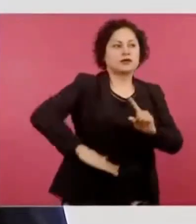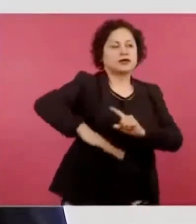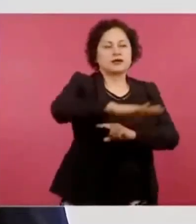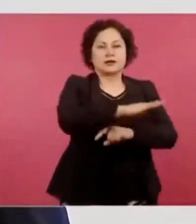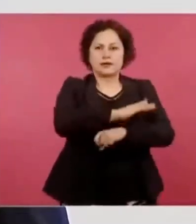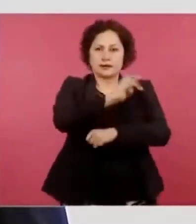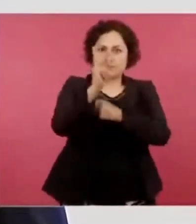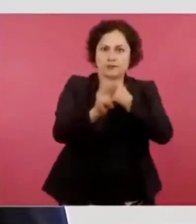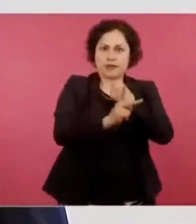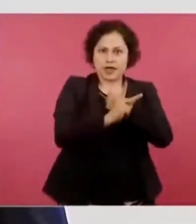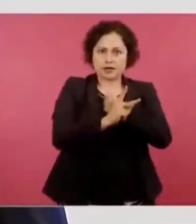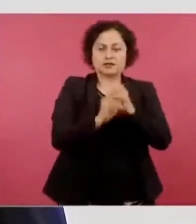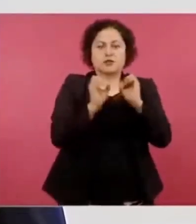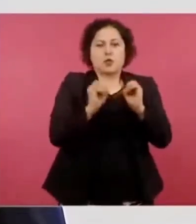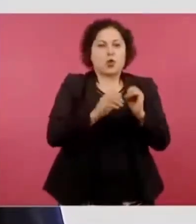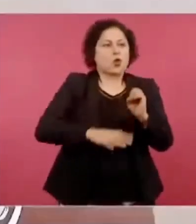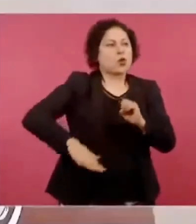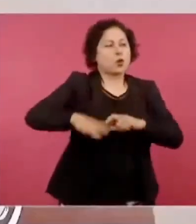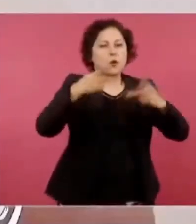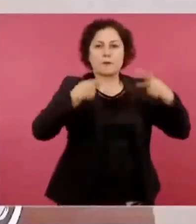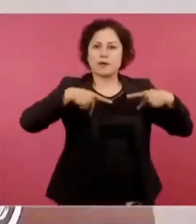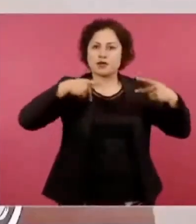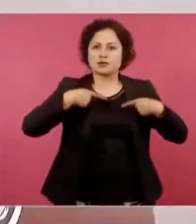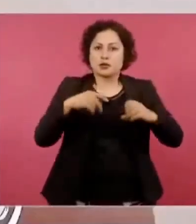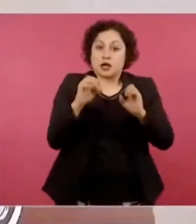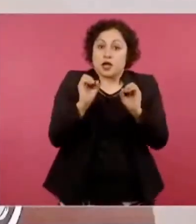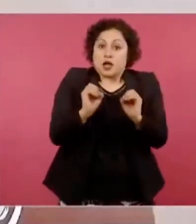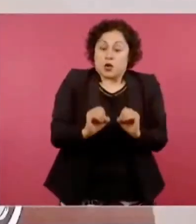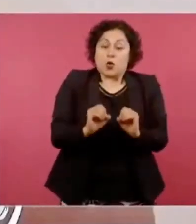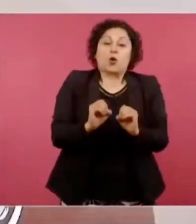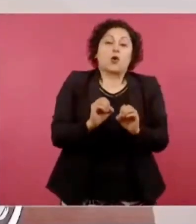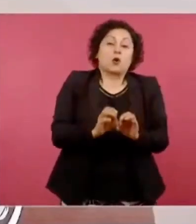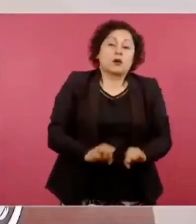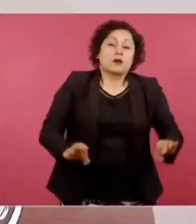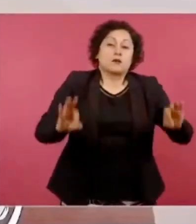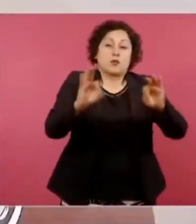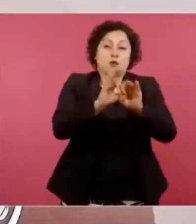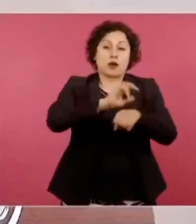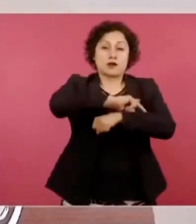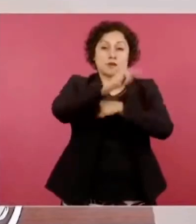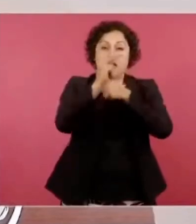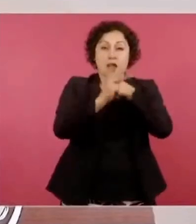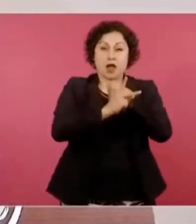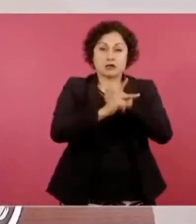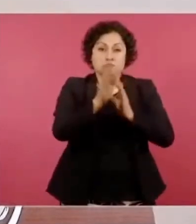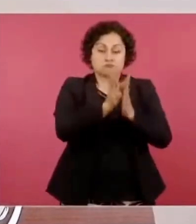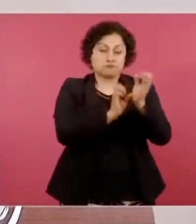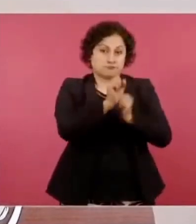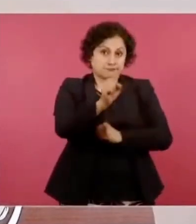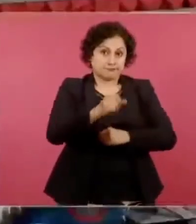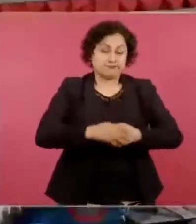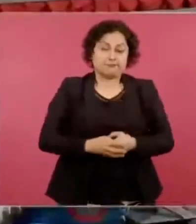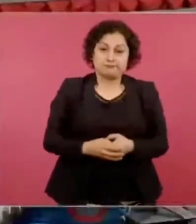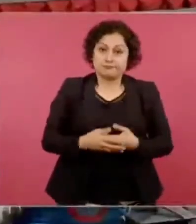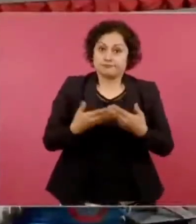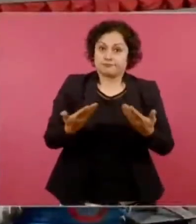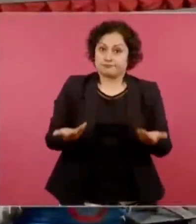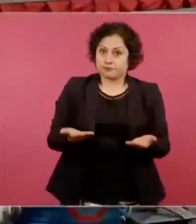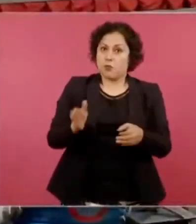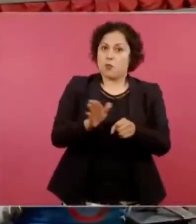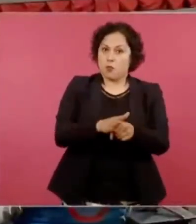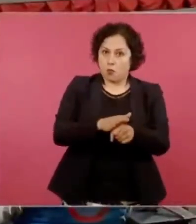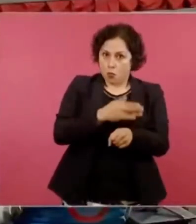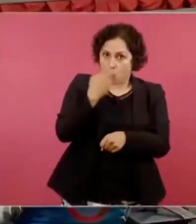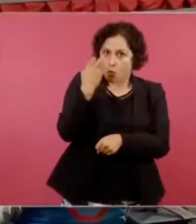o cualquier otro interés general de la nación. Finalmente, la Suprema Corte se excede